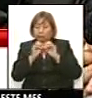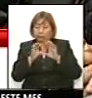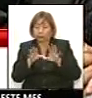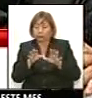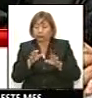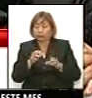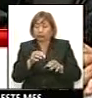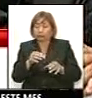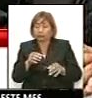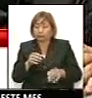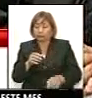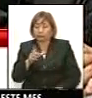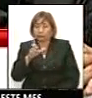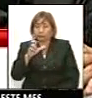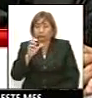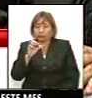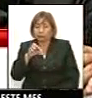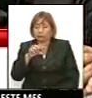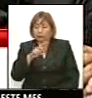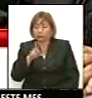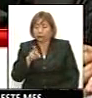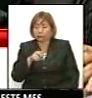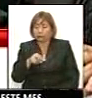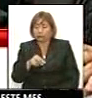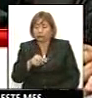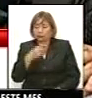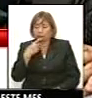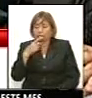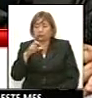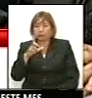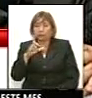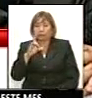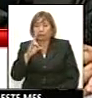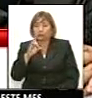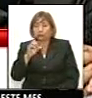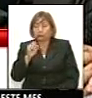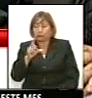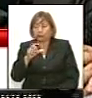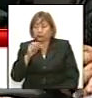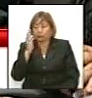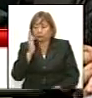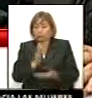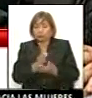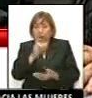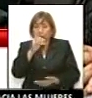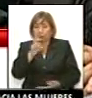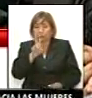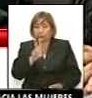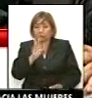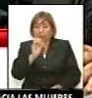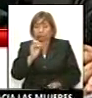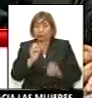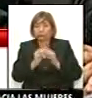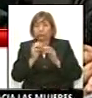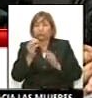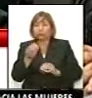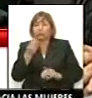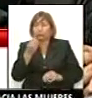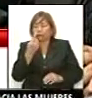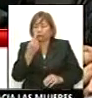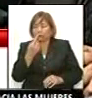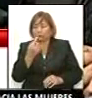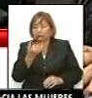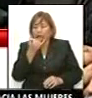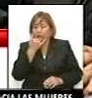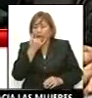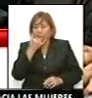caso del congresista Lucho López, Luis López. Al congresista Luis López se le sancionó 120 días por un